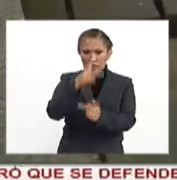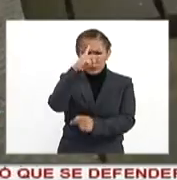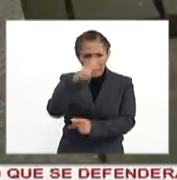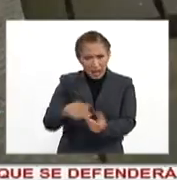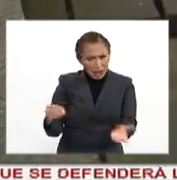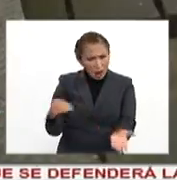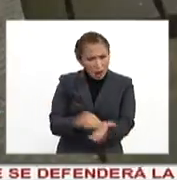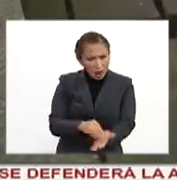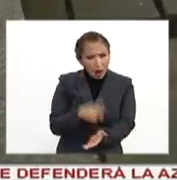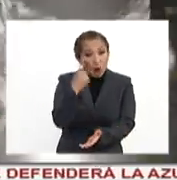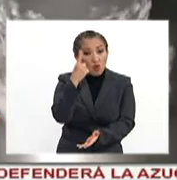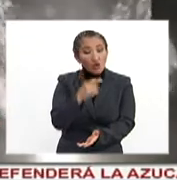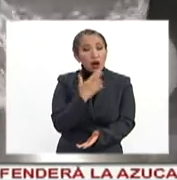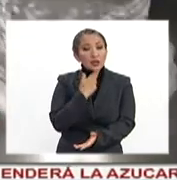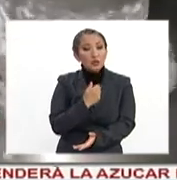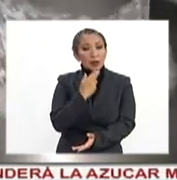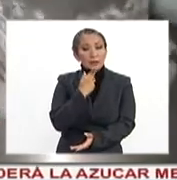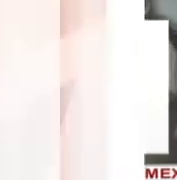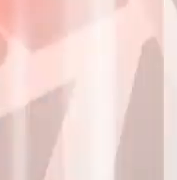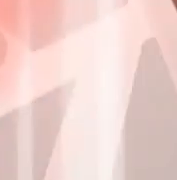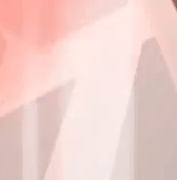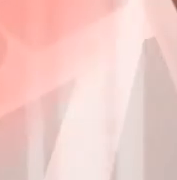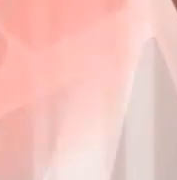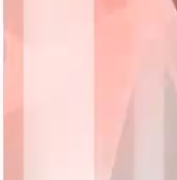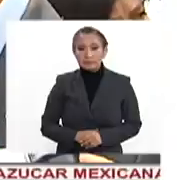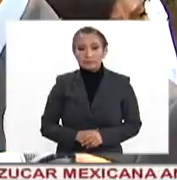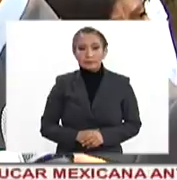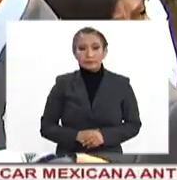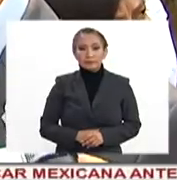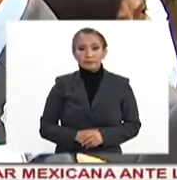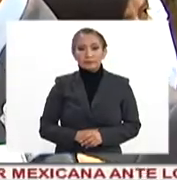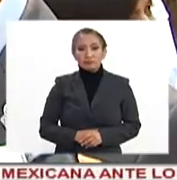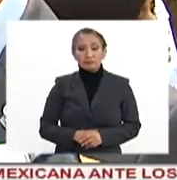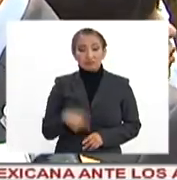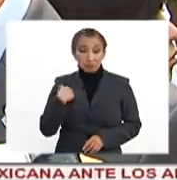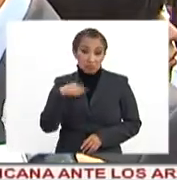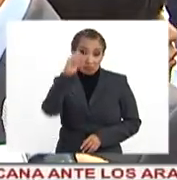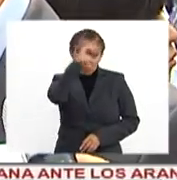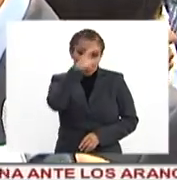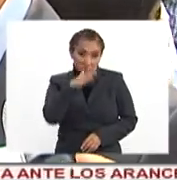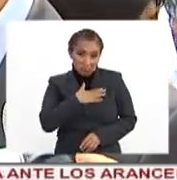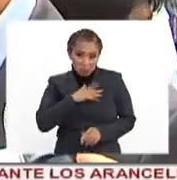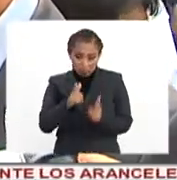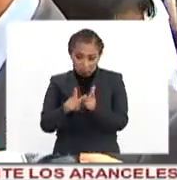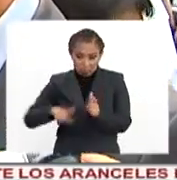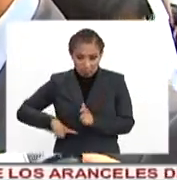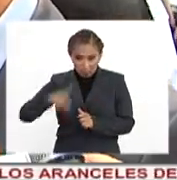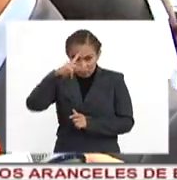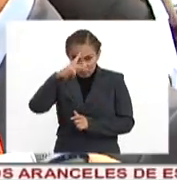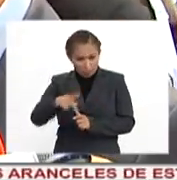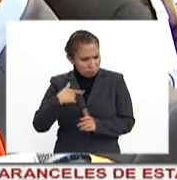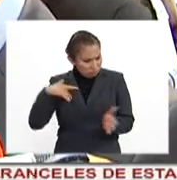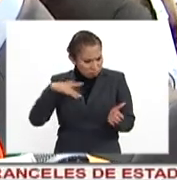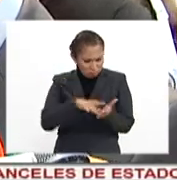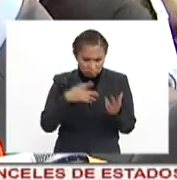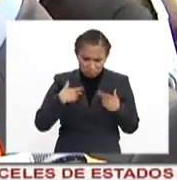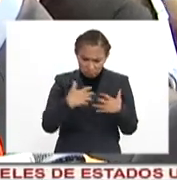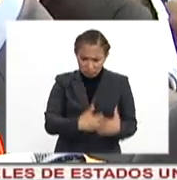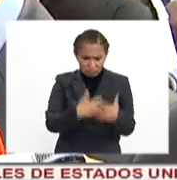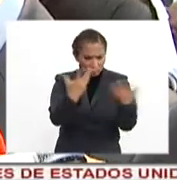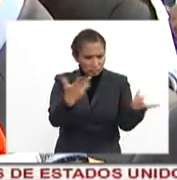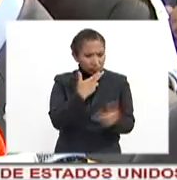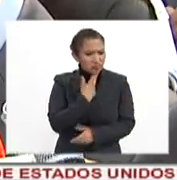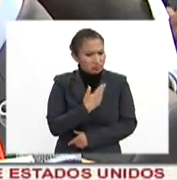mexicanos, entre ellos el azúcar. Y el punto de vista del gobierno mexicano es total apoyo a los productores de